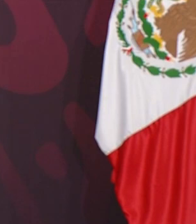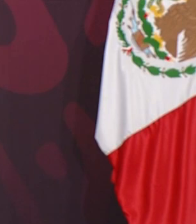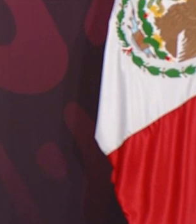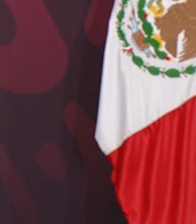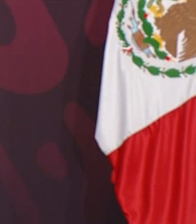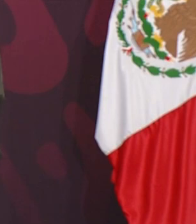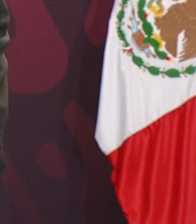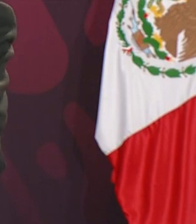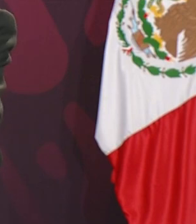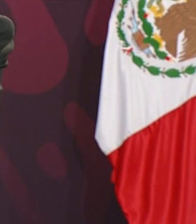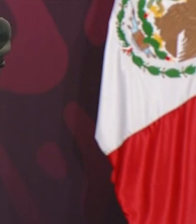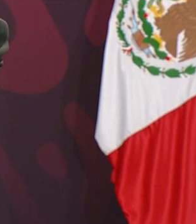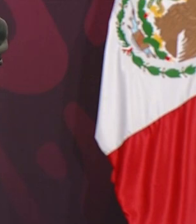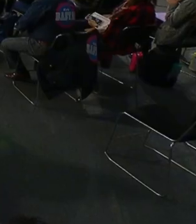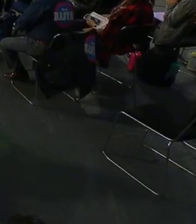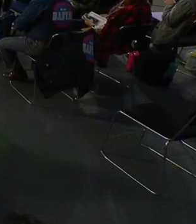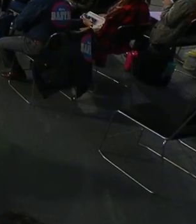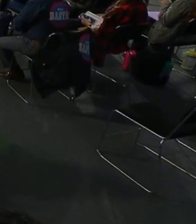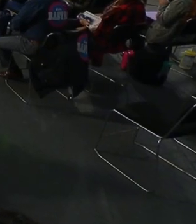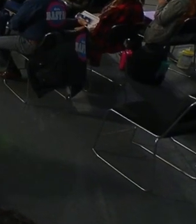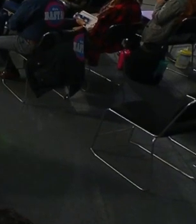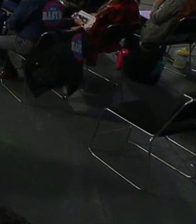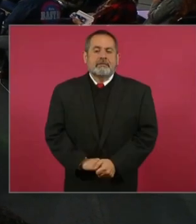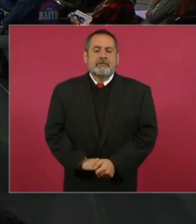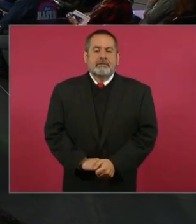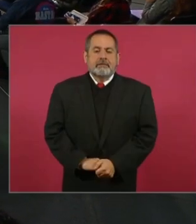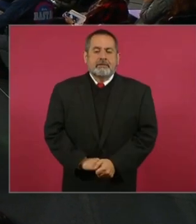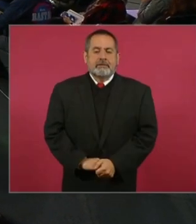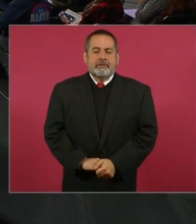y que había que meterlos a todos.